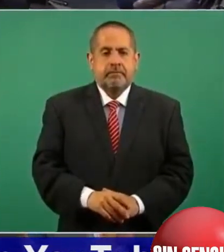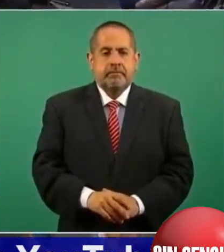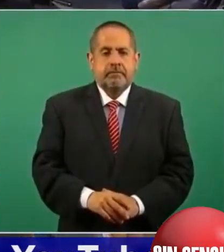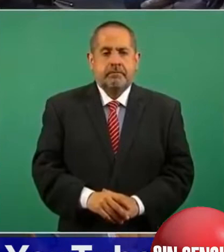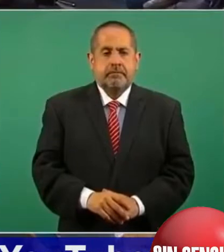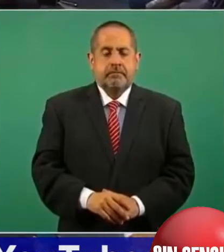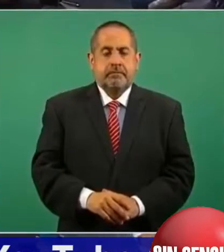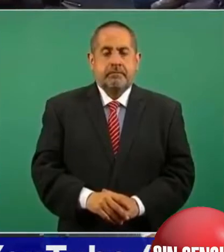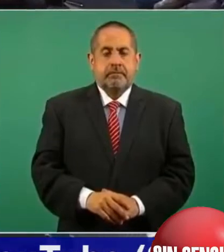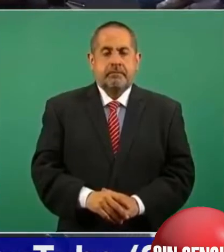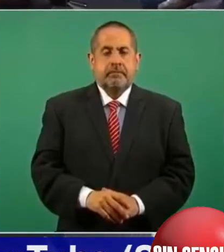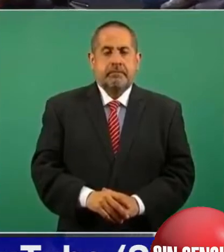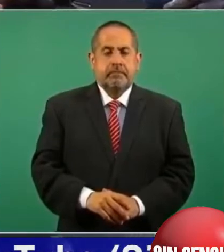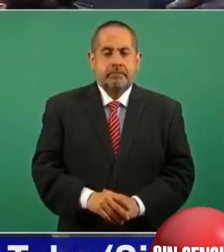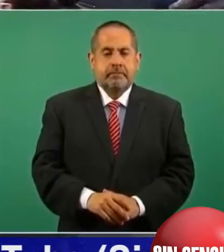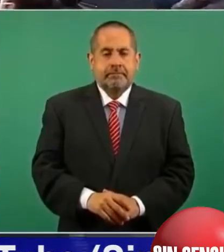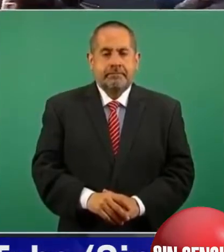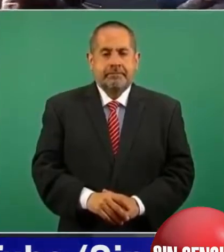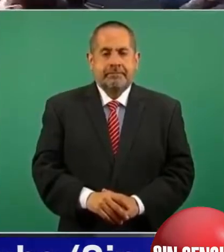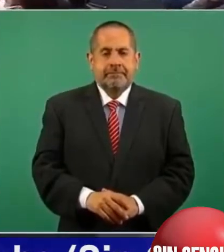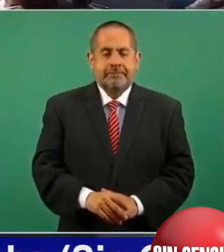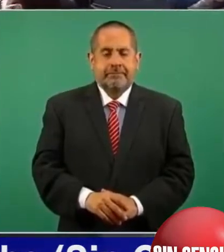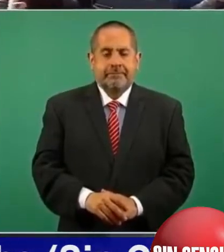antes de te vayas.